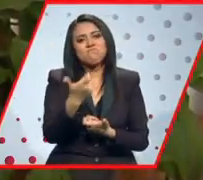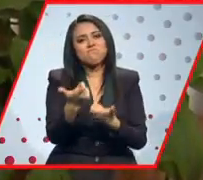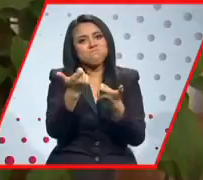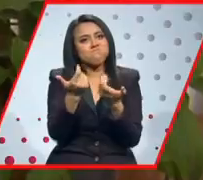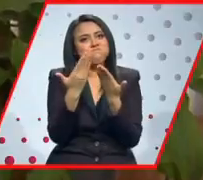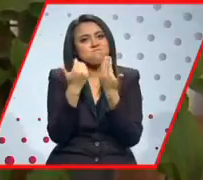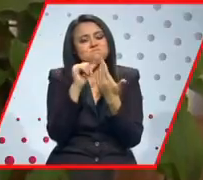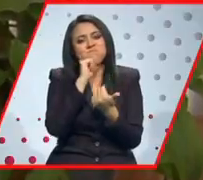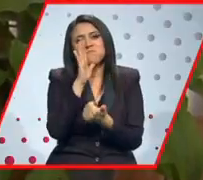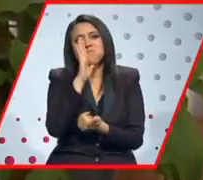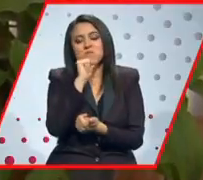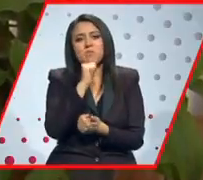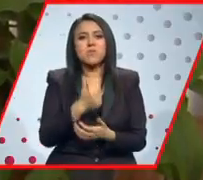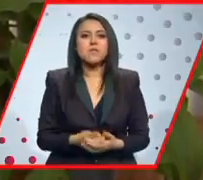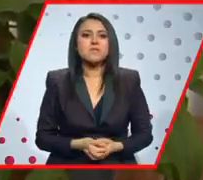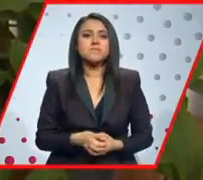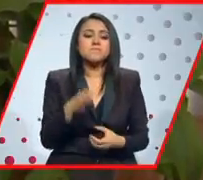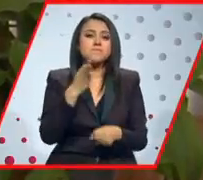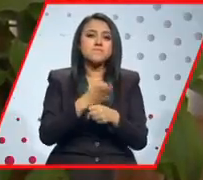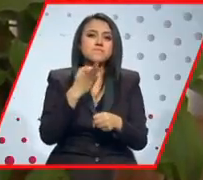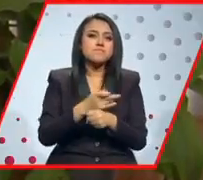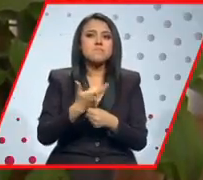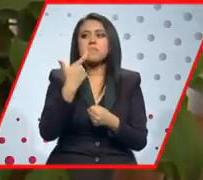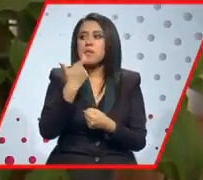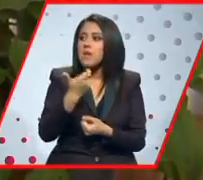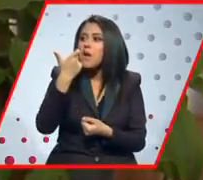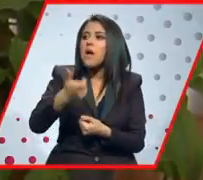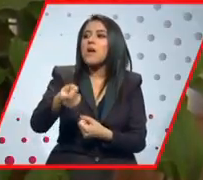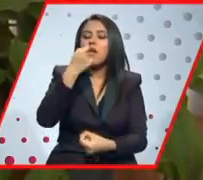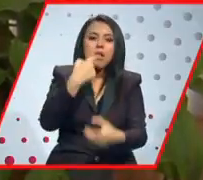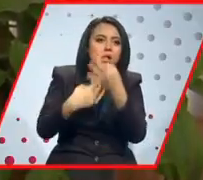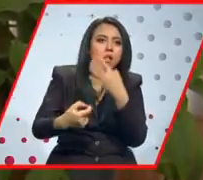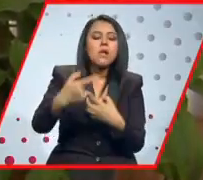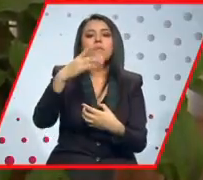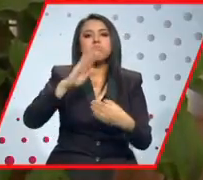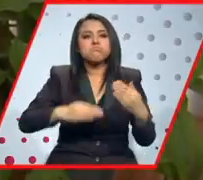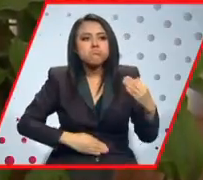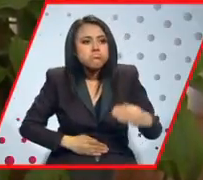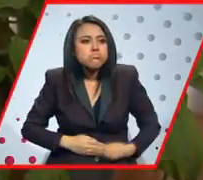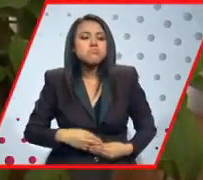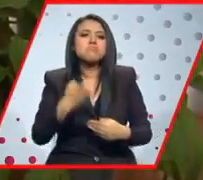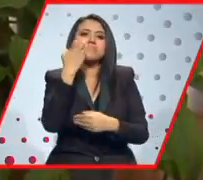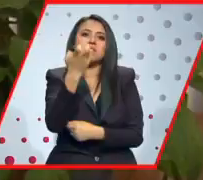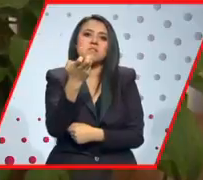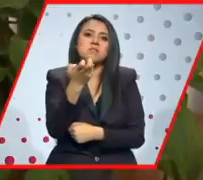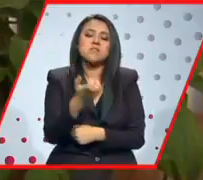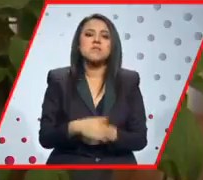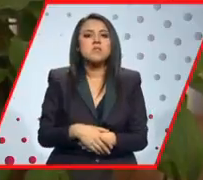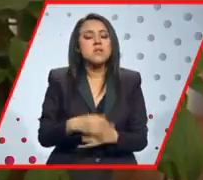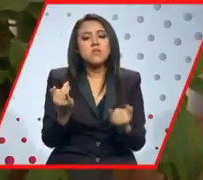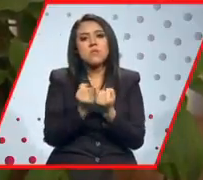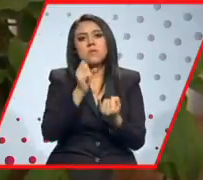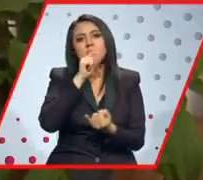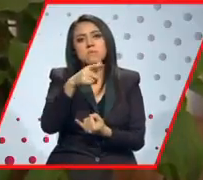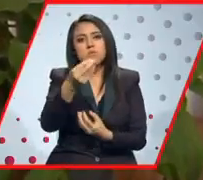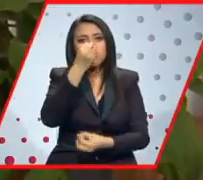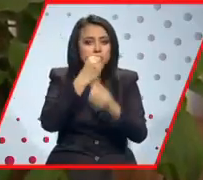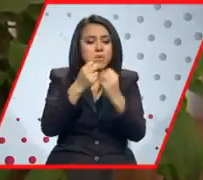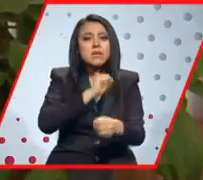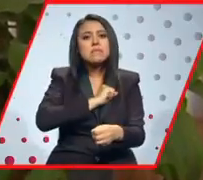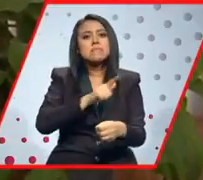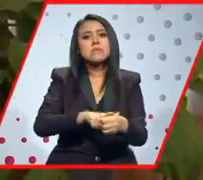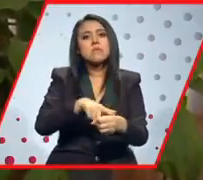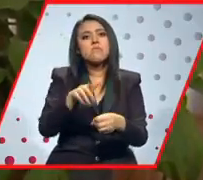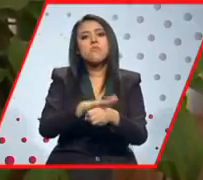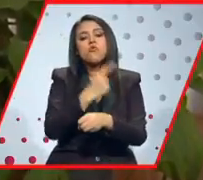posibilidades comprarla, porque ahorita estamos gastando en medicamentos, en pañales, inclusive le estamos comprando hasta comida especial, porque como